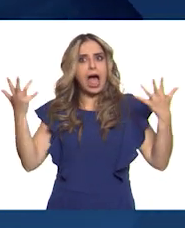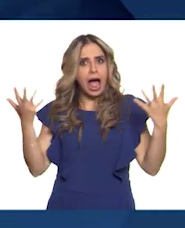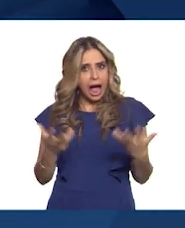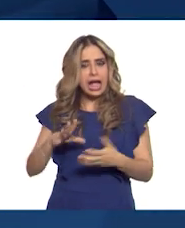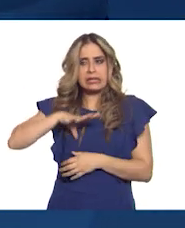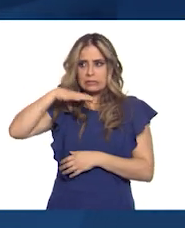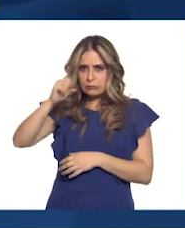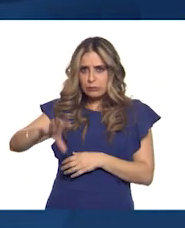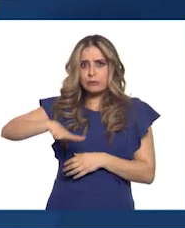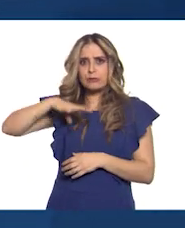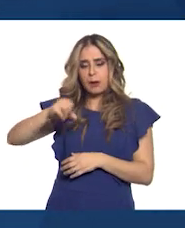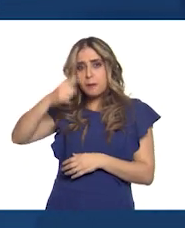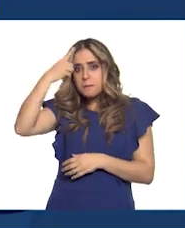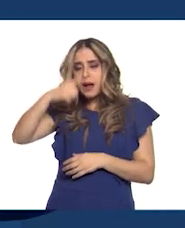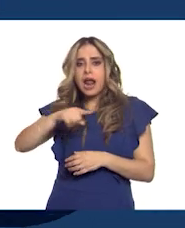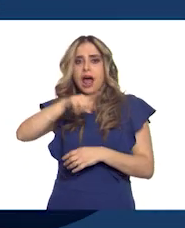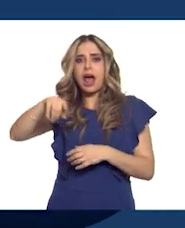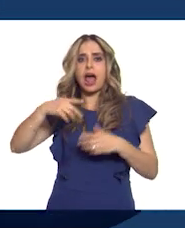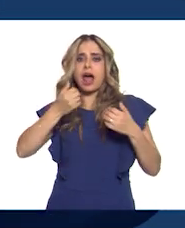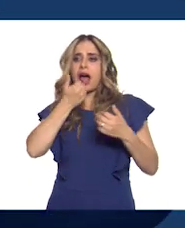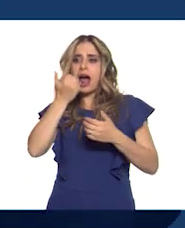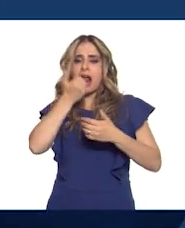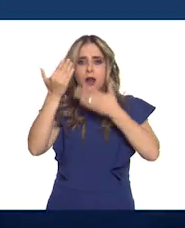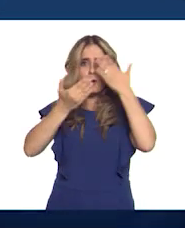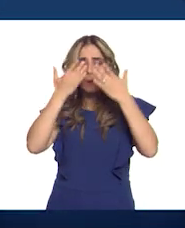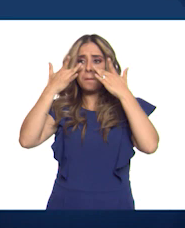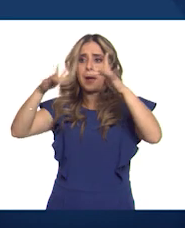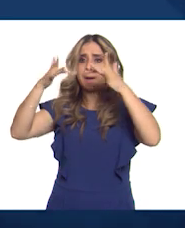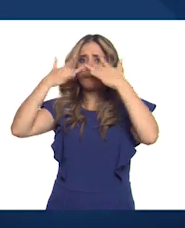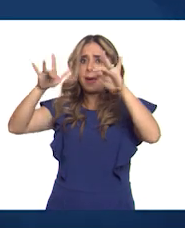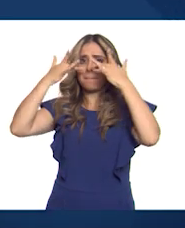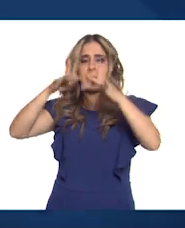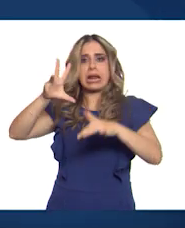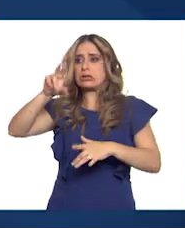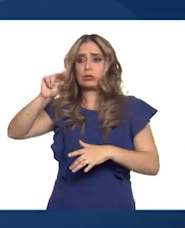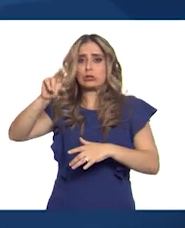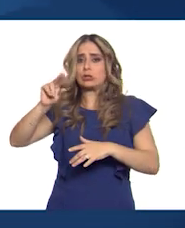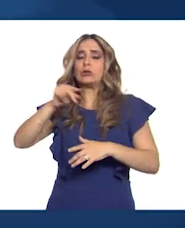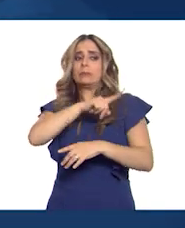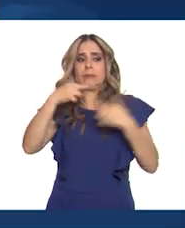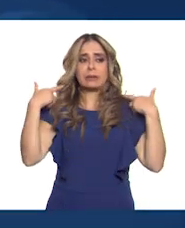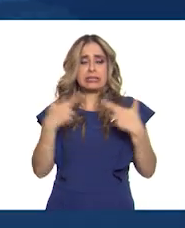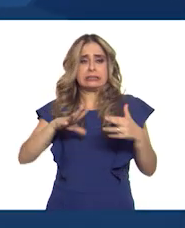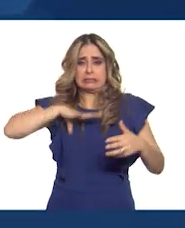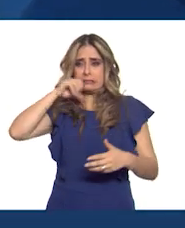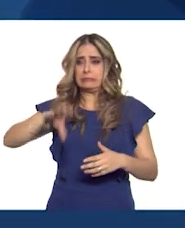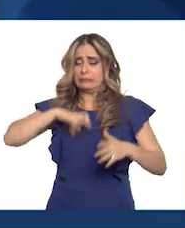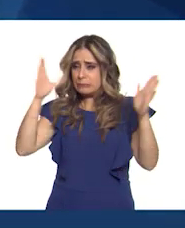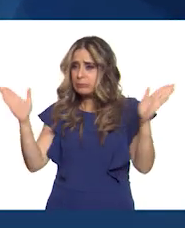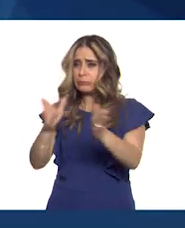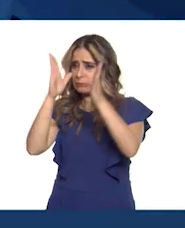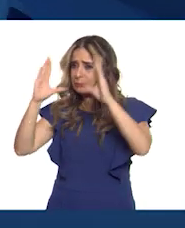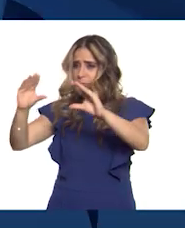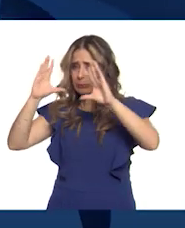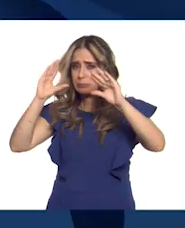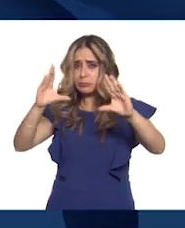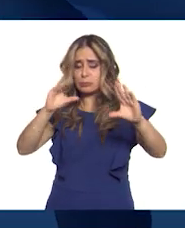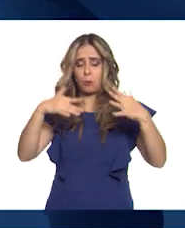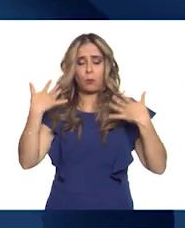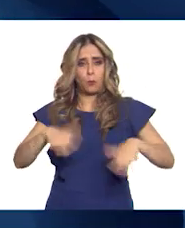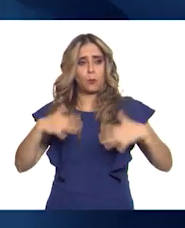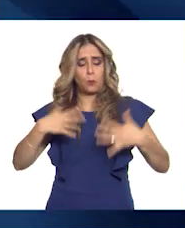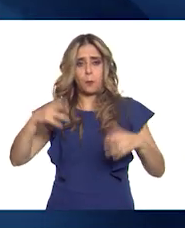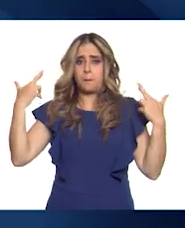grandes hazañas para evitar el abandono escolar y favorecer el aprendizaje. Su esfuerzo me parece digno de reconocimiento y